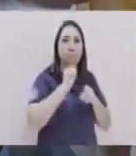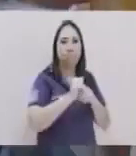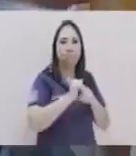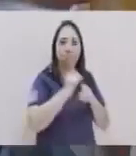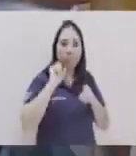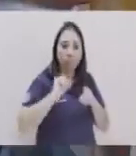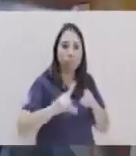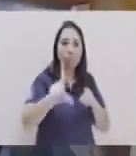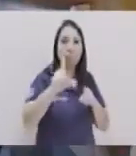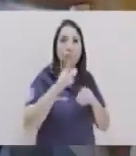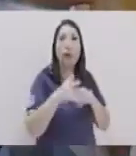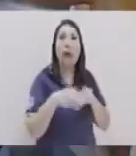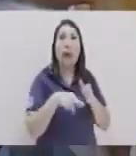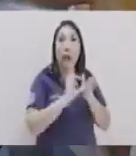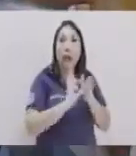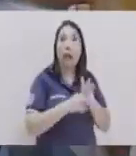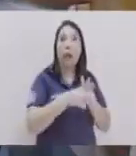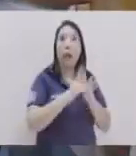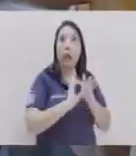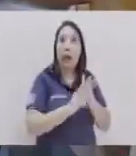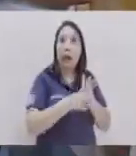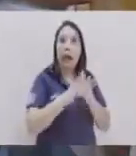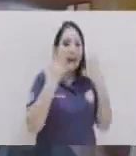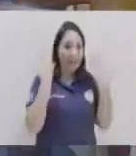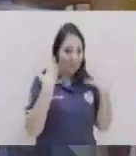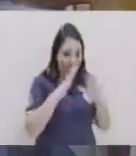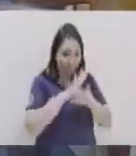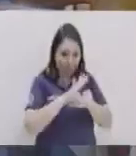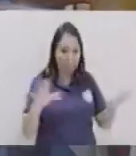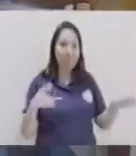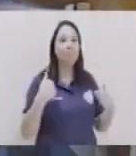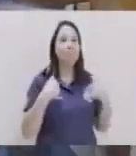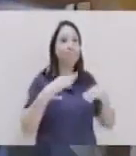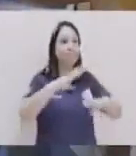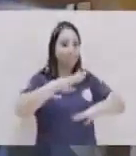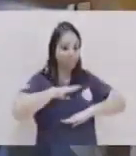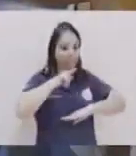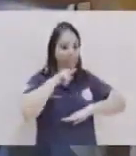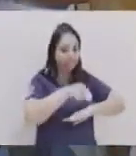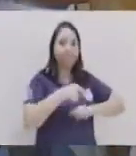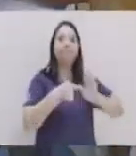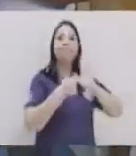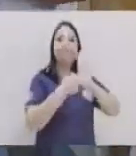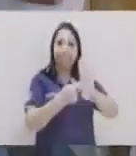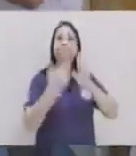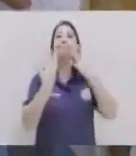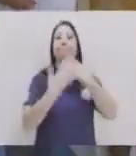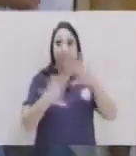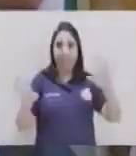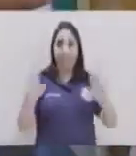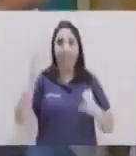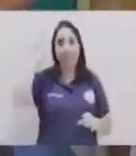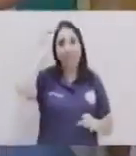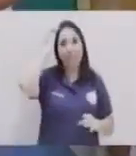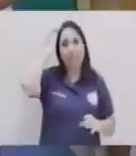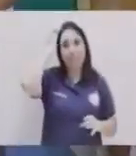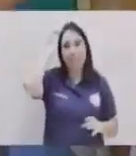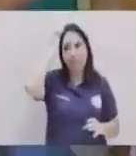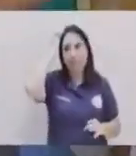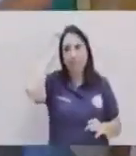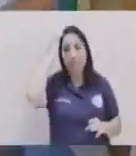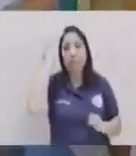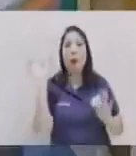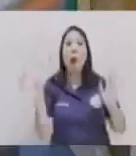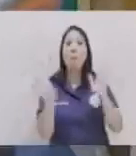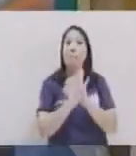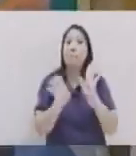intentarlo nuevamente, hasta que estemos satisfechos nosotros de cómo nos quedó. Y eso le iba a preguntar, profe, por ejemplo, cuando